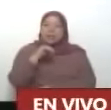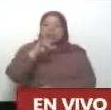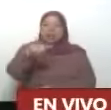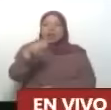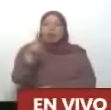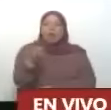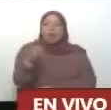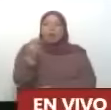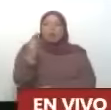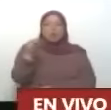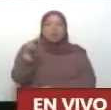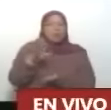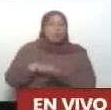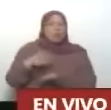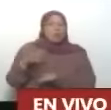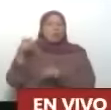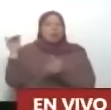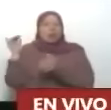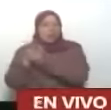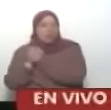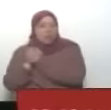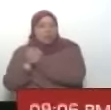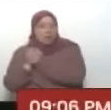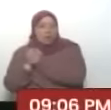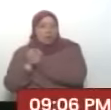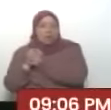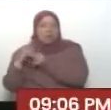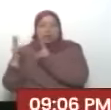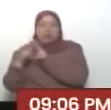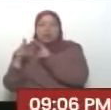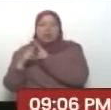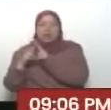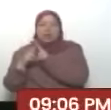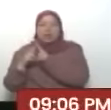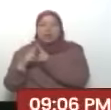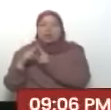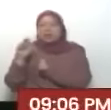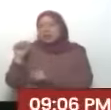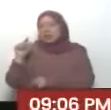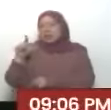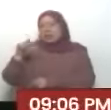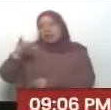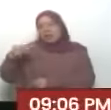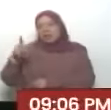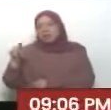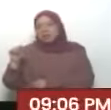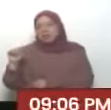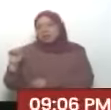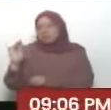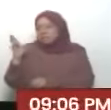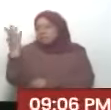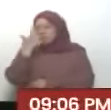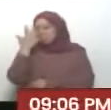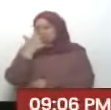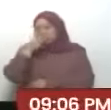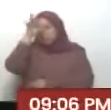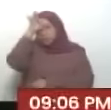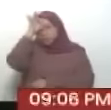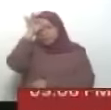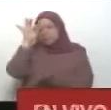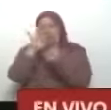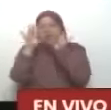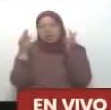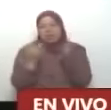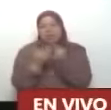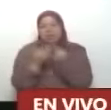Alexander? Por un amigo, algo así que nunca conocí. Y Alexander, no sé, me imagino que por donde vengo, mi familia